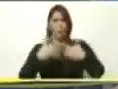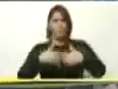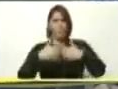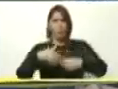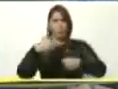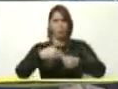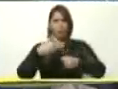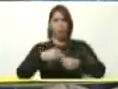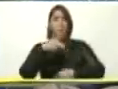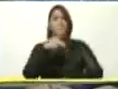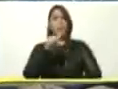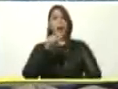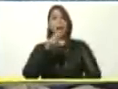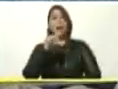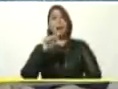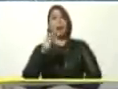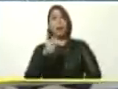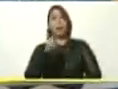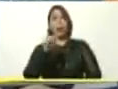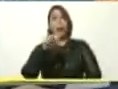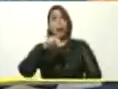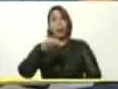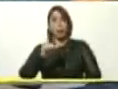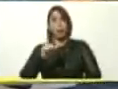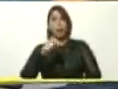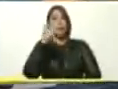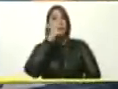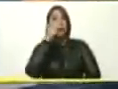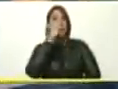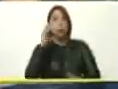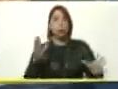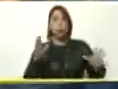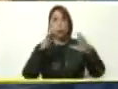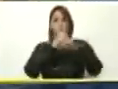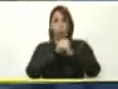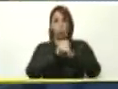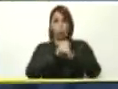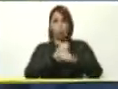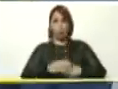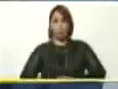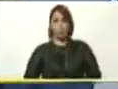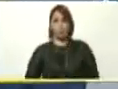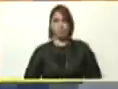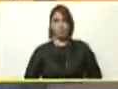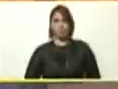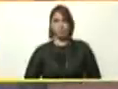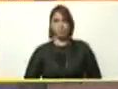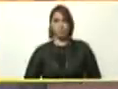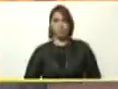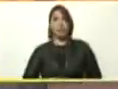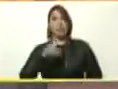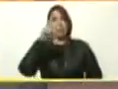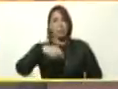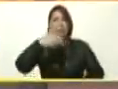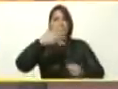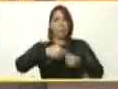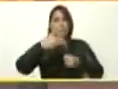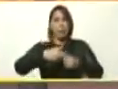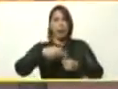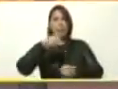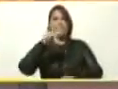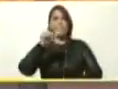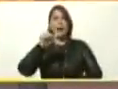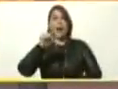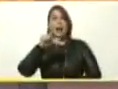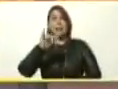Paraguaná. El sábado en la noche, la refinería del Palito también había recibido un